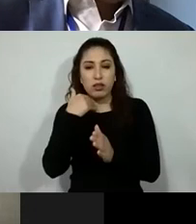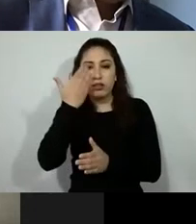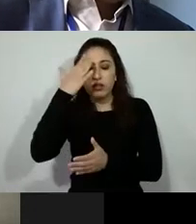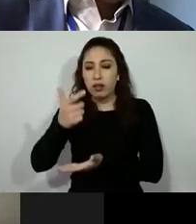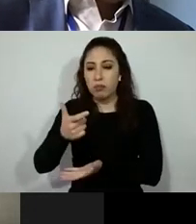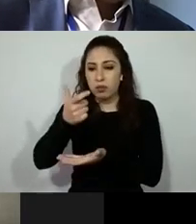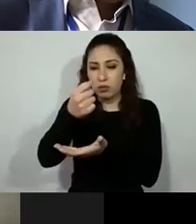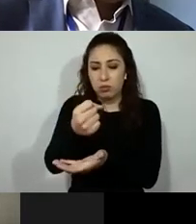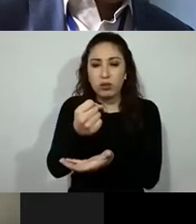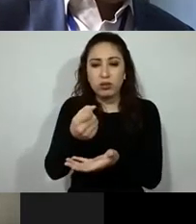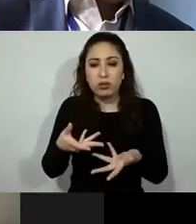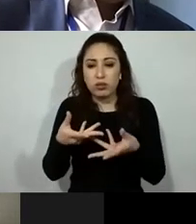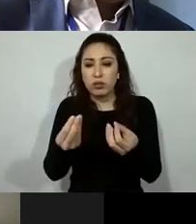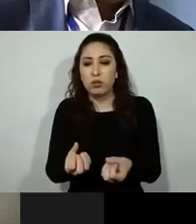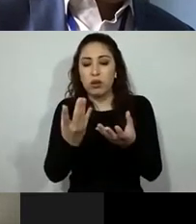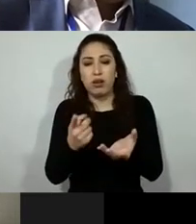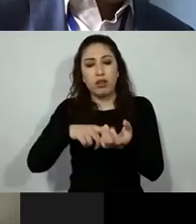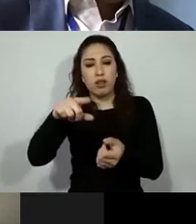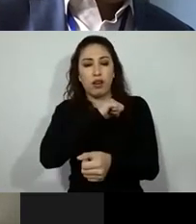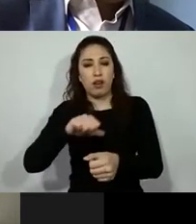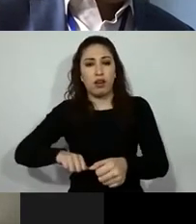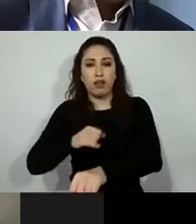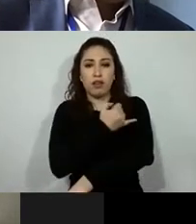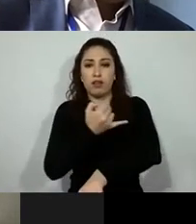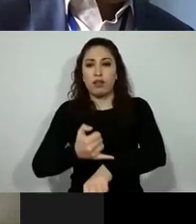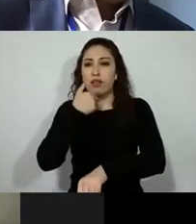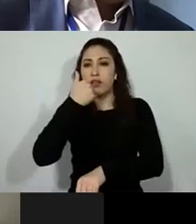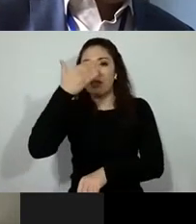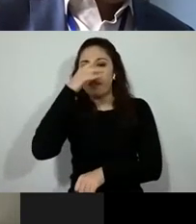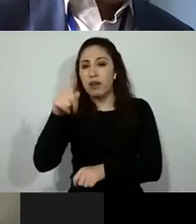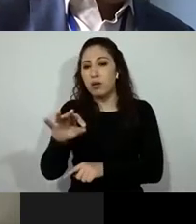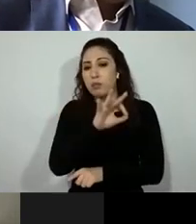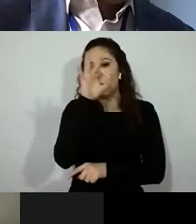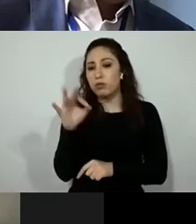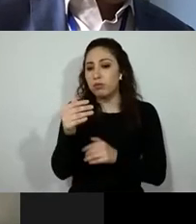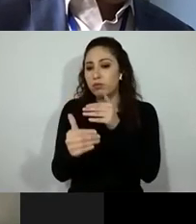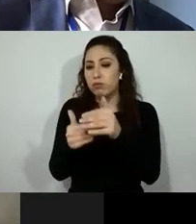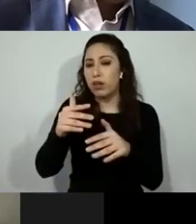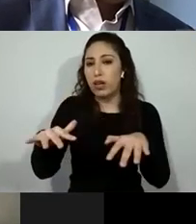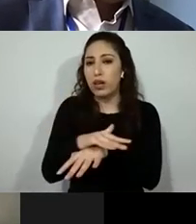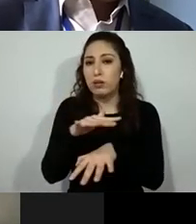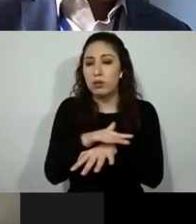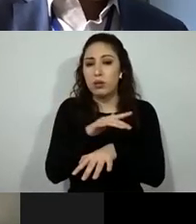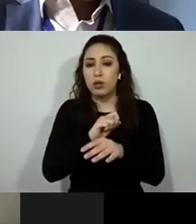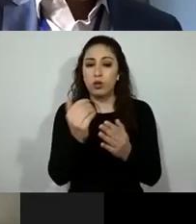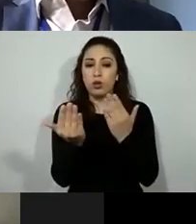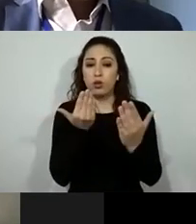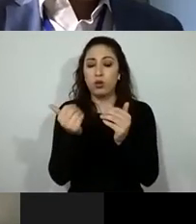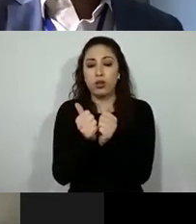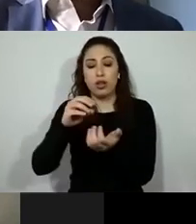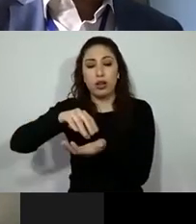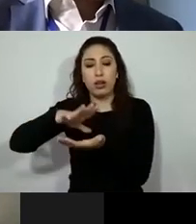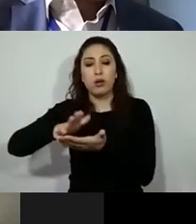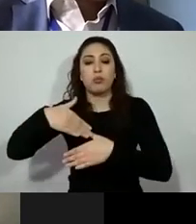ejercido por su alcaldía? ¿Qué porcentaje de avance mantiene con respecto al gasto programado y qué cantidad